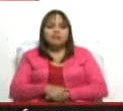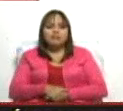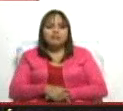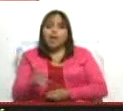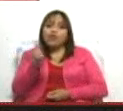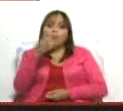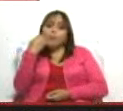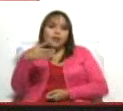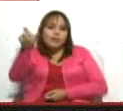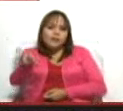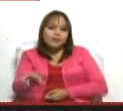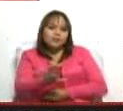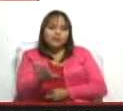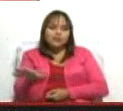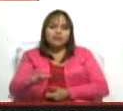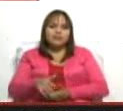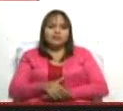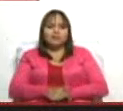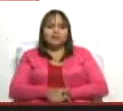será.